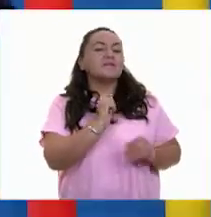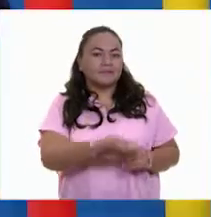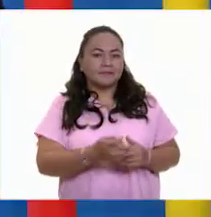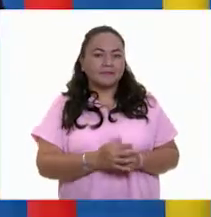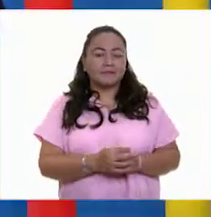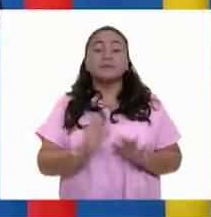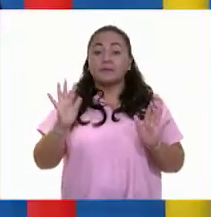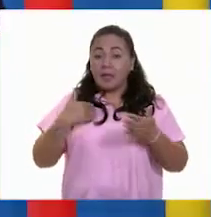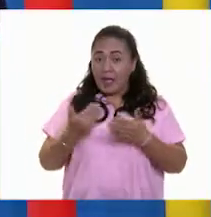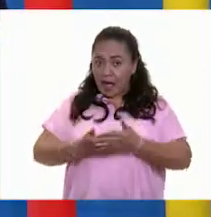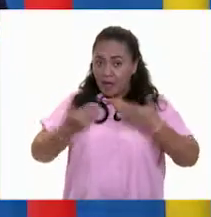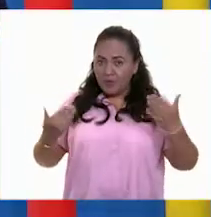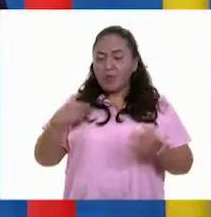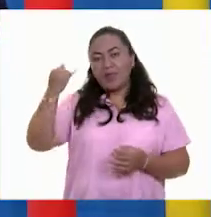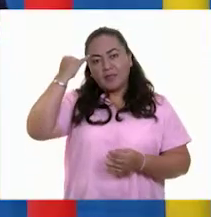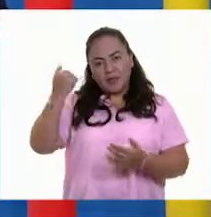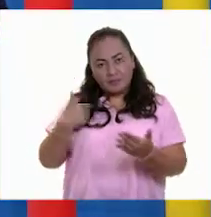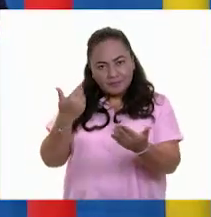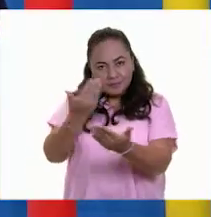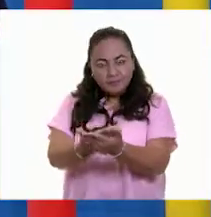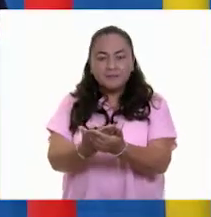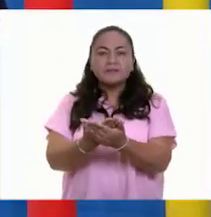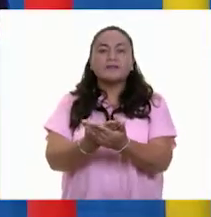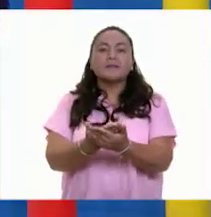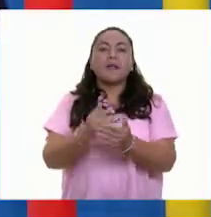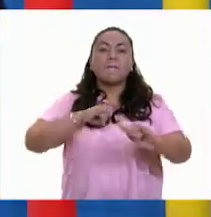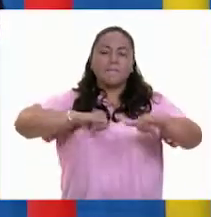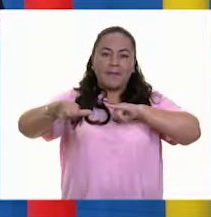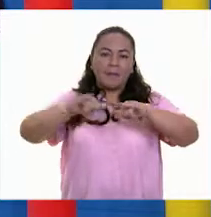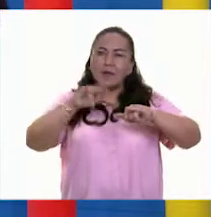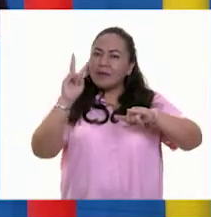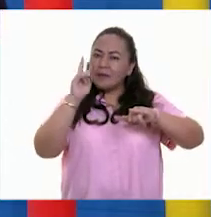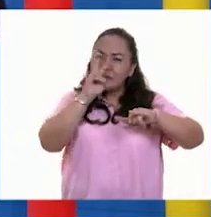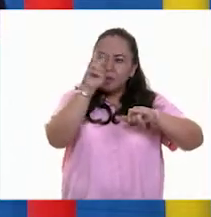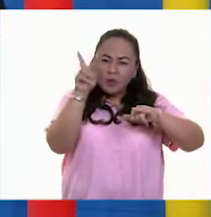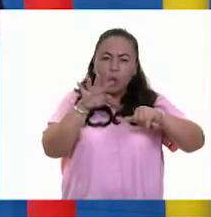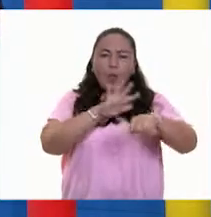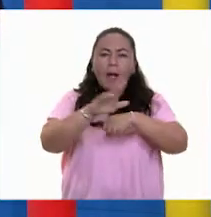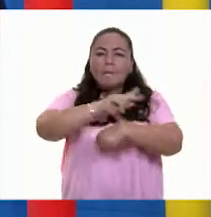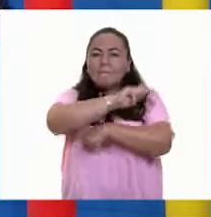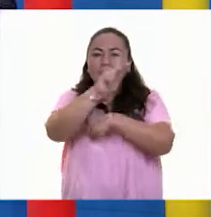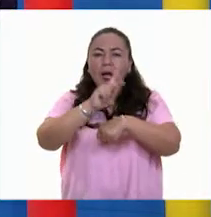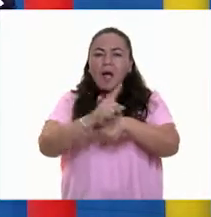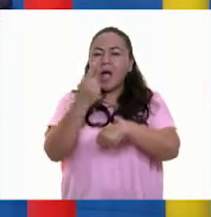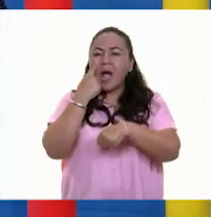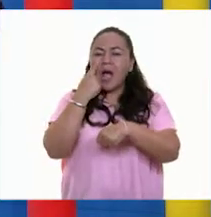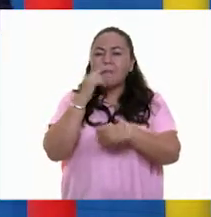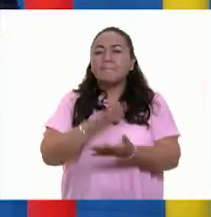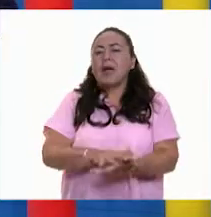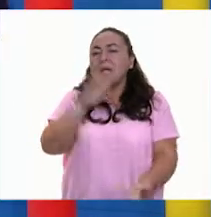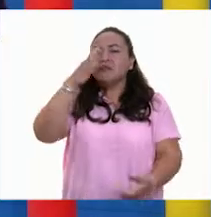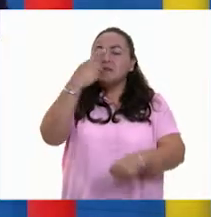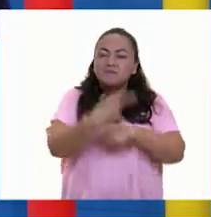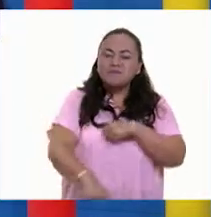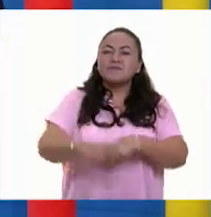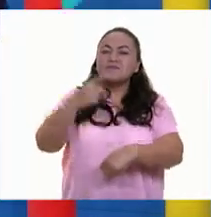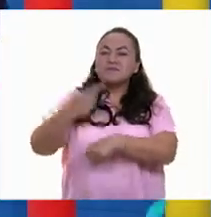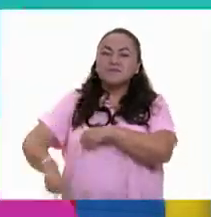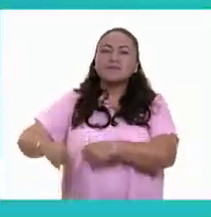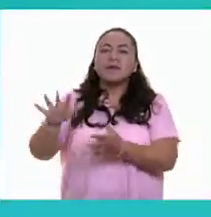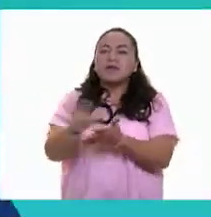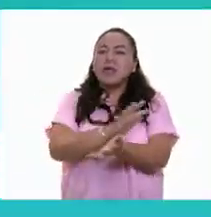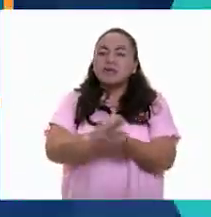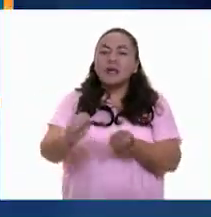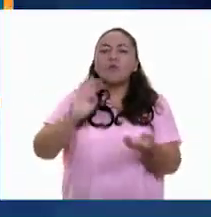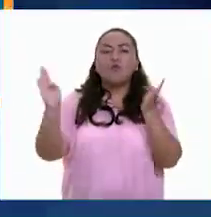Bueno, ahora les propongo que veamos en el siguiente mapa cuáles son los países que presentan mayor riesgo de desastre en el